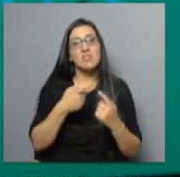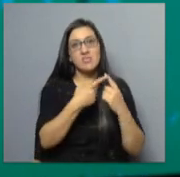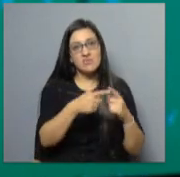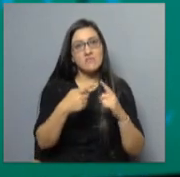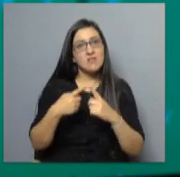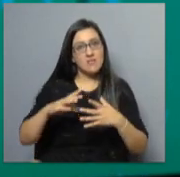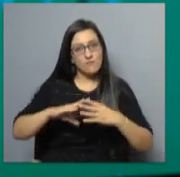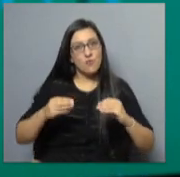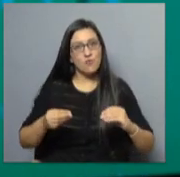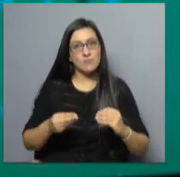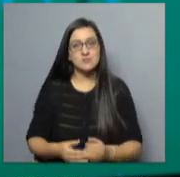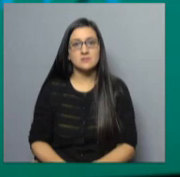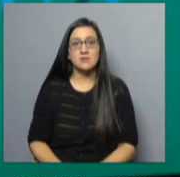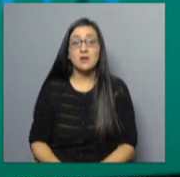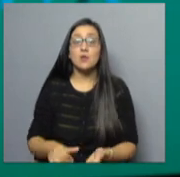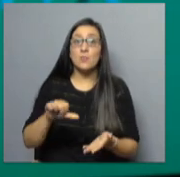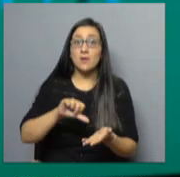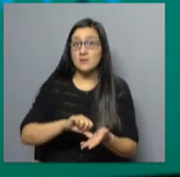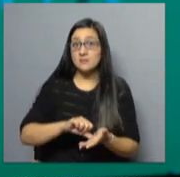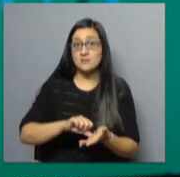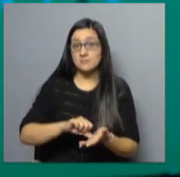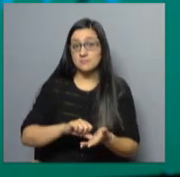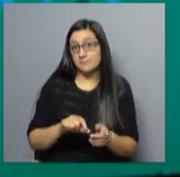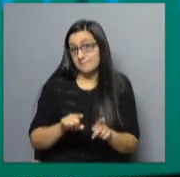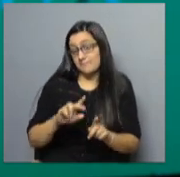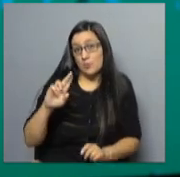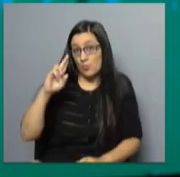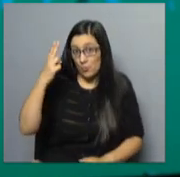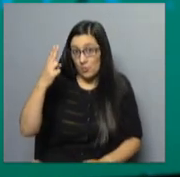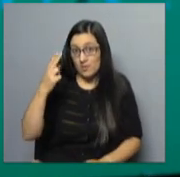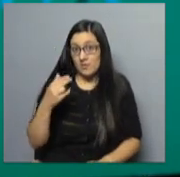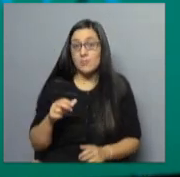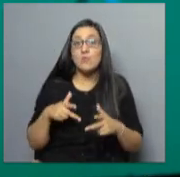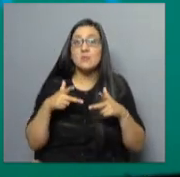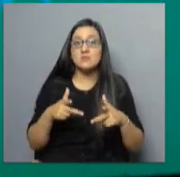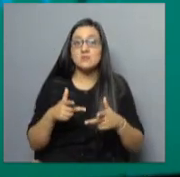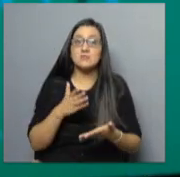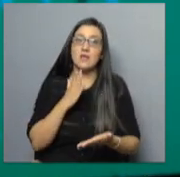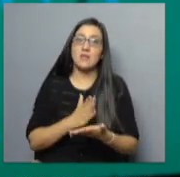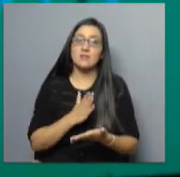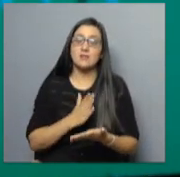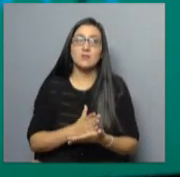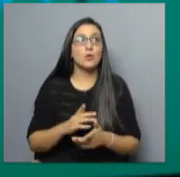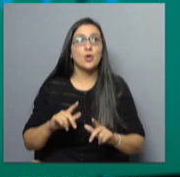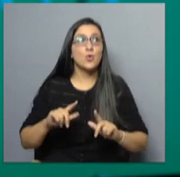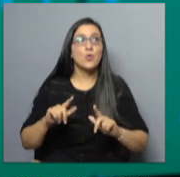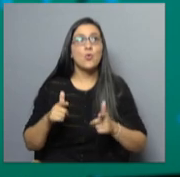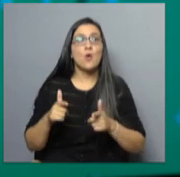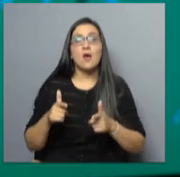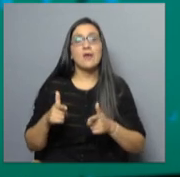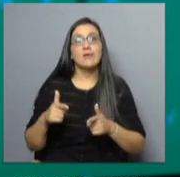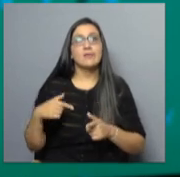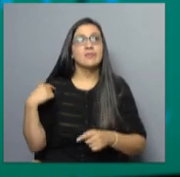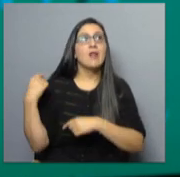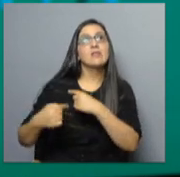manifestaciones en un país como uruguay que podríamos decir en términos estrictos que no ha tenido tradición de gatillo